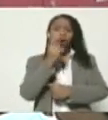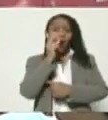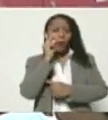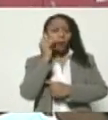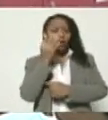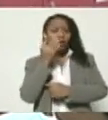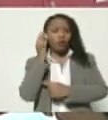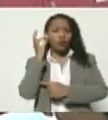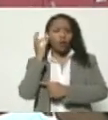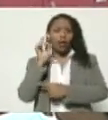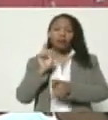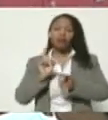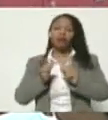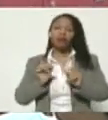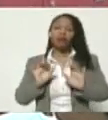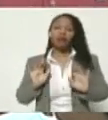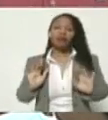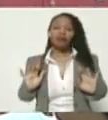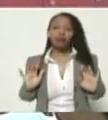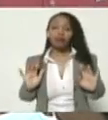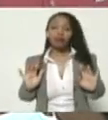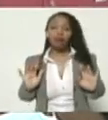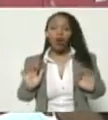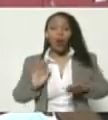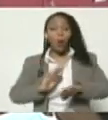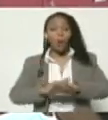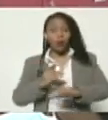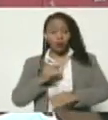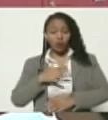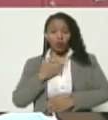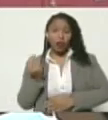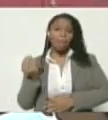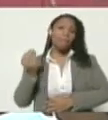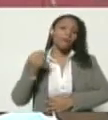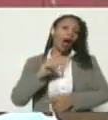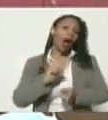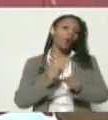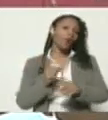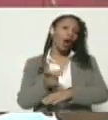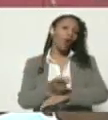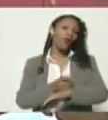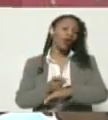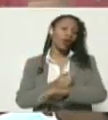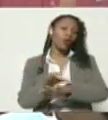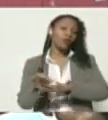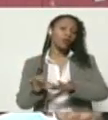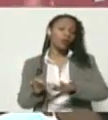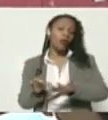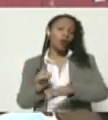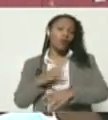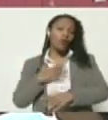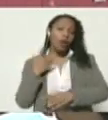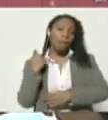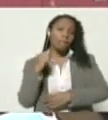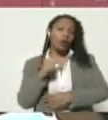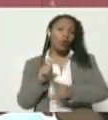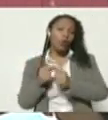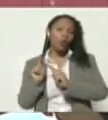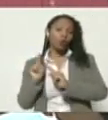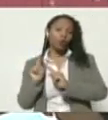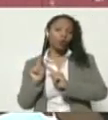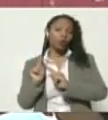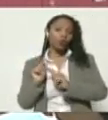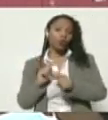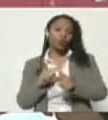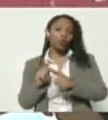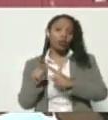mujeres, depende, porque pudieran ser más en alguna gobernación, en algún municipio, pudieran ser menos en otro. Entonces, eso